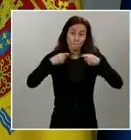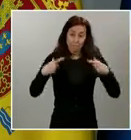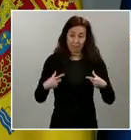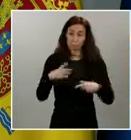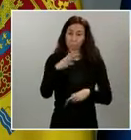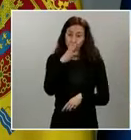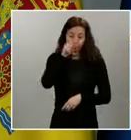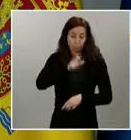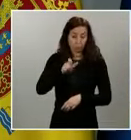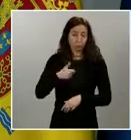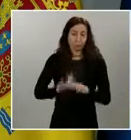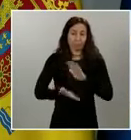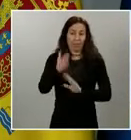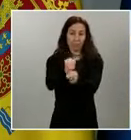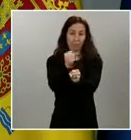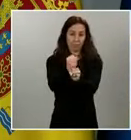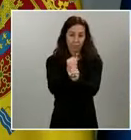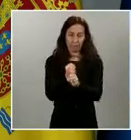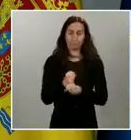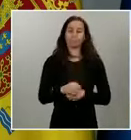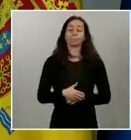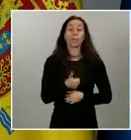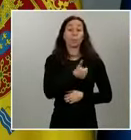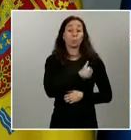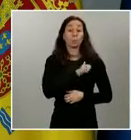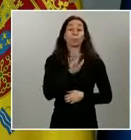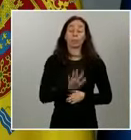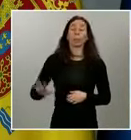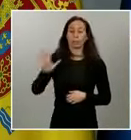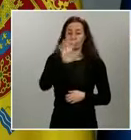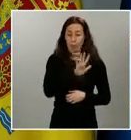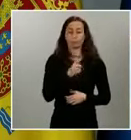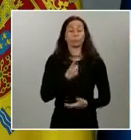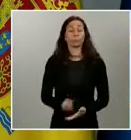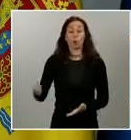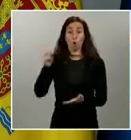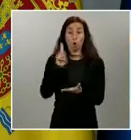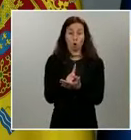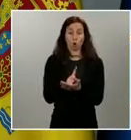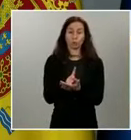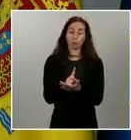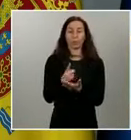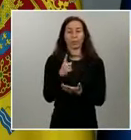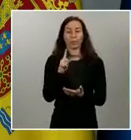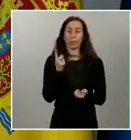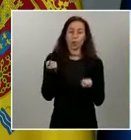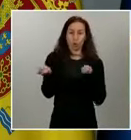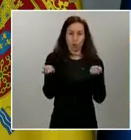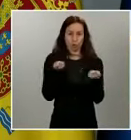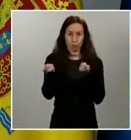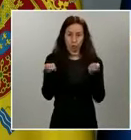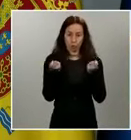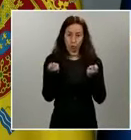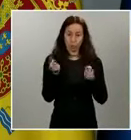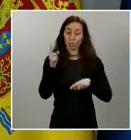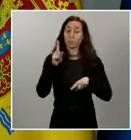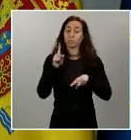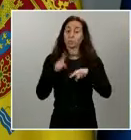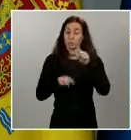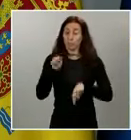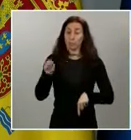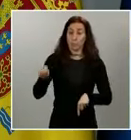trabajo. La Policía Nacional, lógicamente, una vez más, ha establecido dispositivos específicos en los nodos de comunicaciones, en las